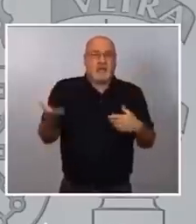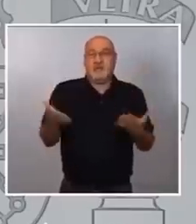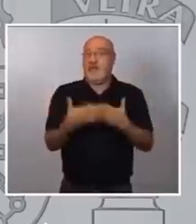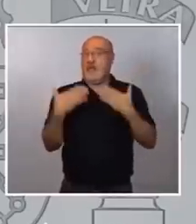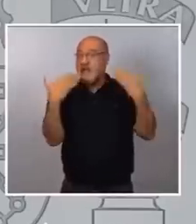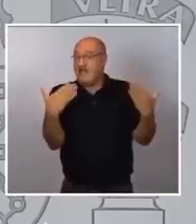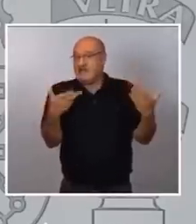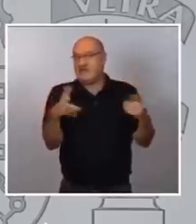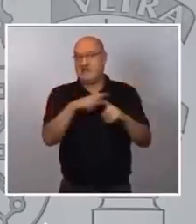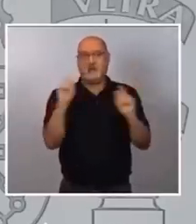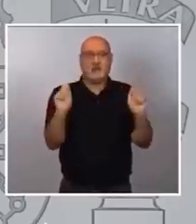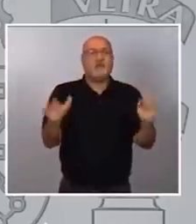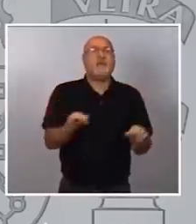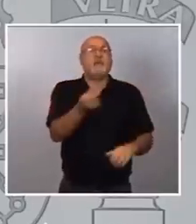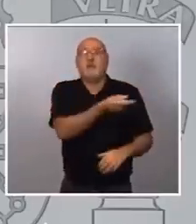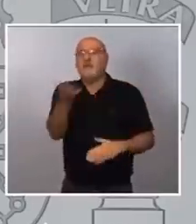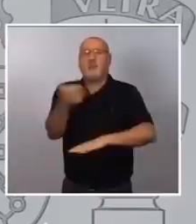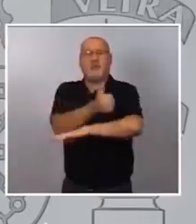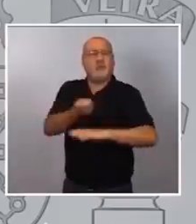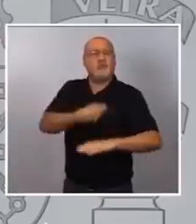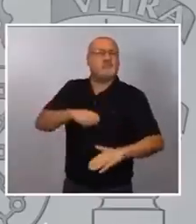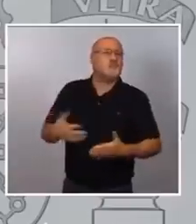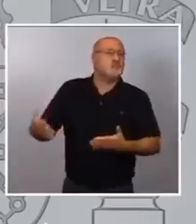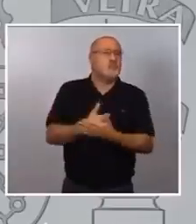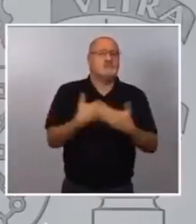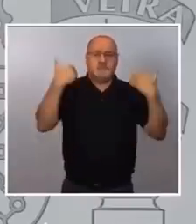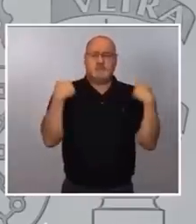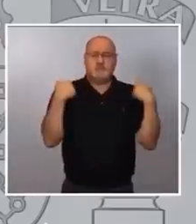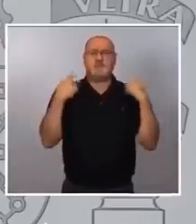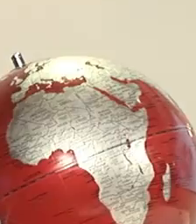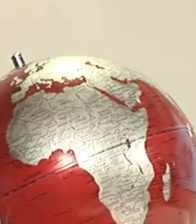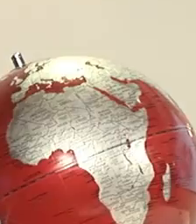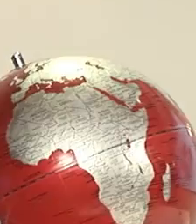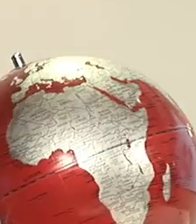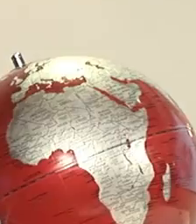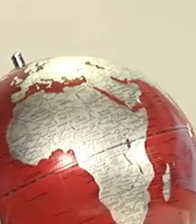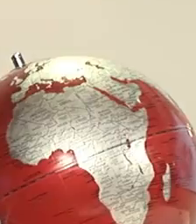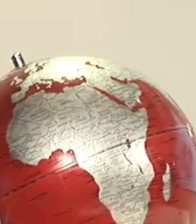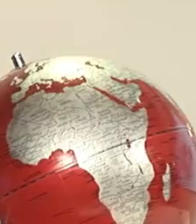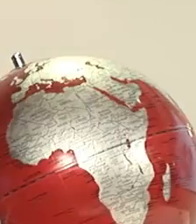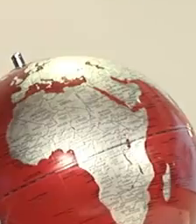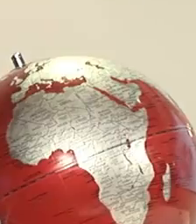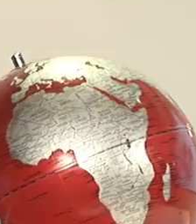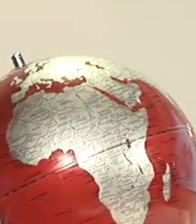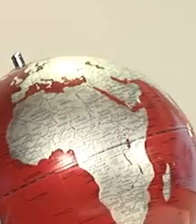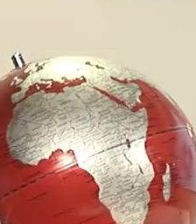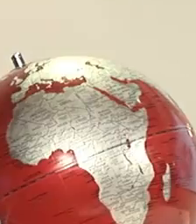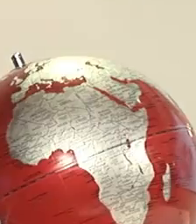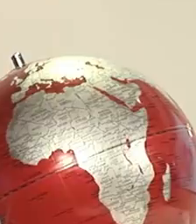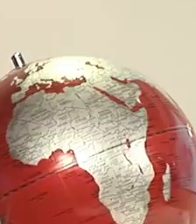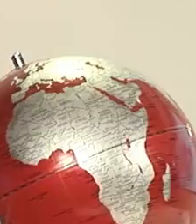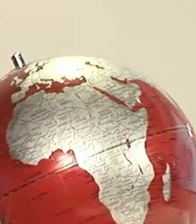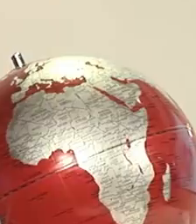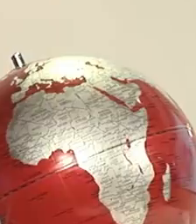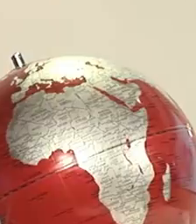y a la responsabilidad de toda la ciudadanía española, con la implicación... Carlos, después de sacar la noticia